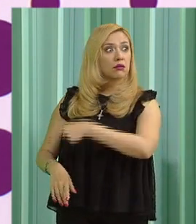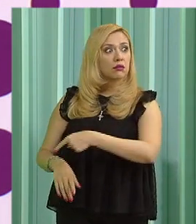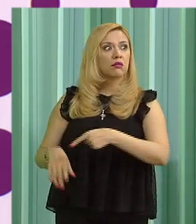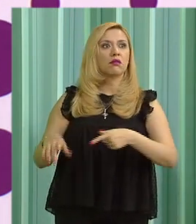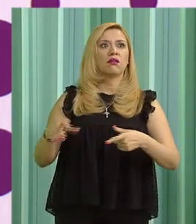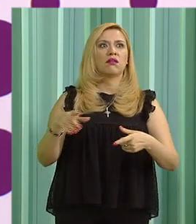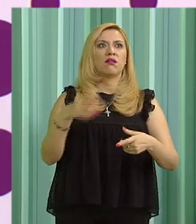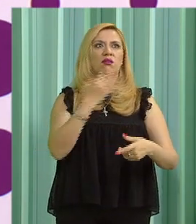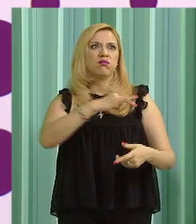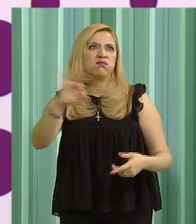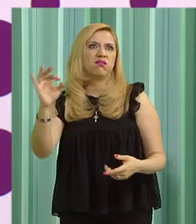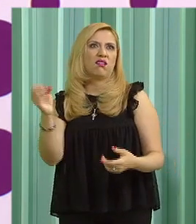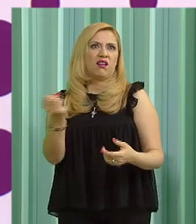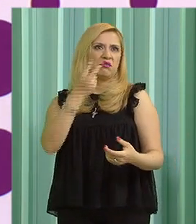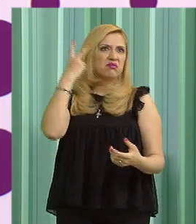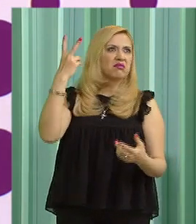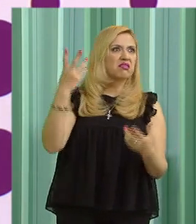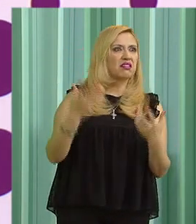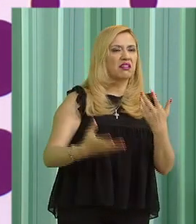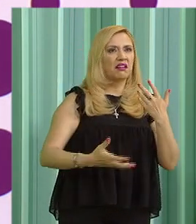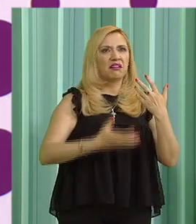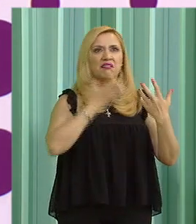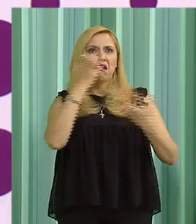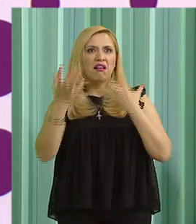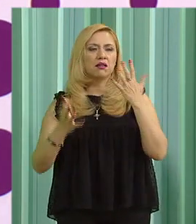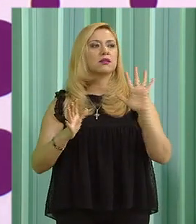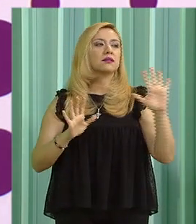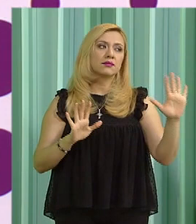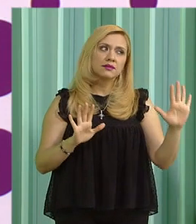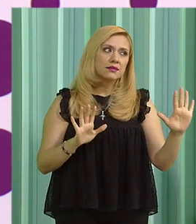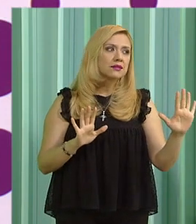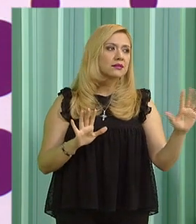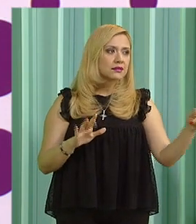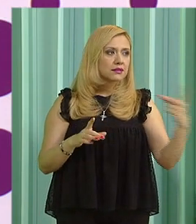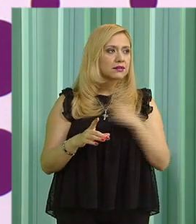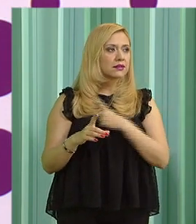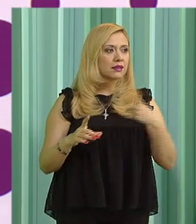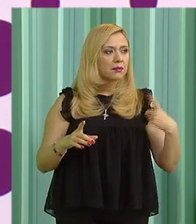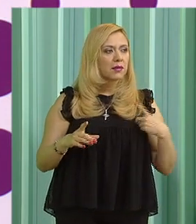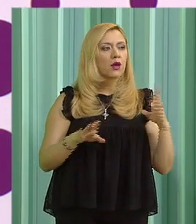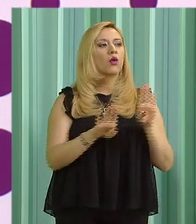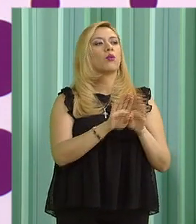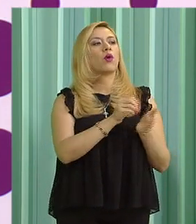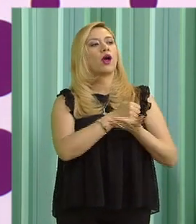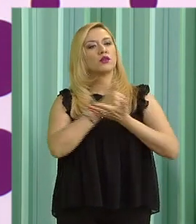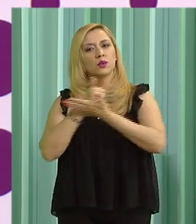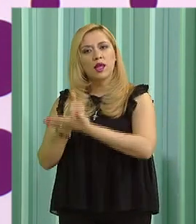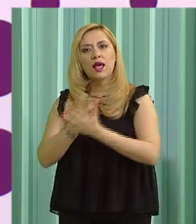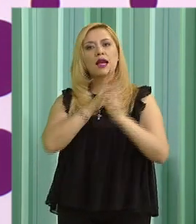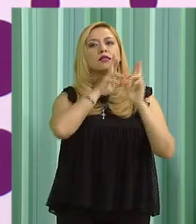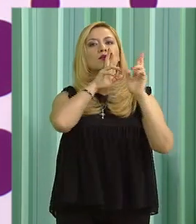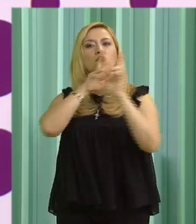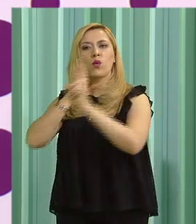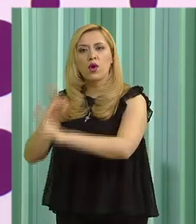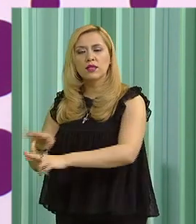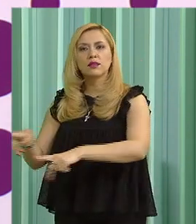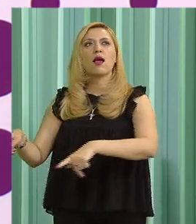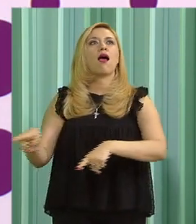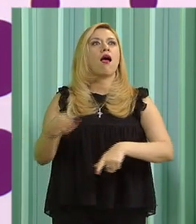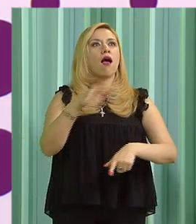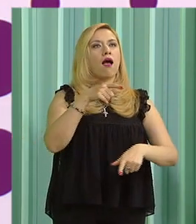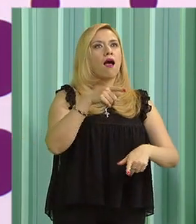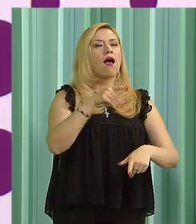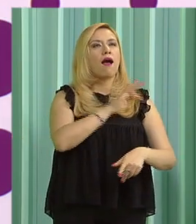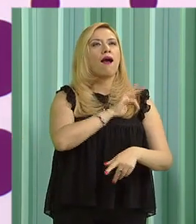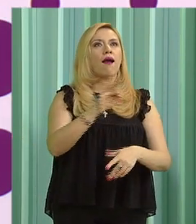tipo de conductas en lo cotidiano, ¿no? Cuáles son las posibilidades de respuesta para que tengan herramientas que